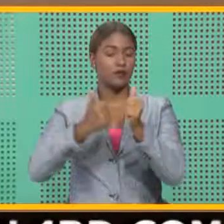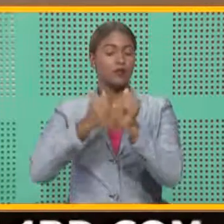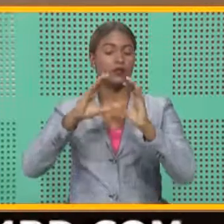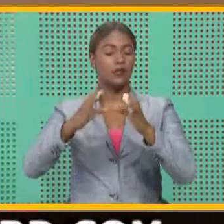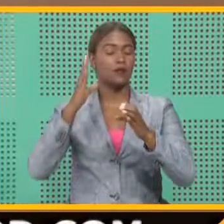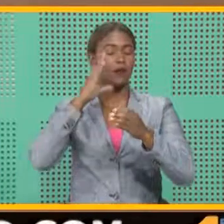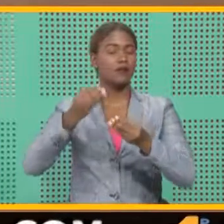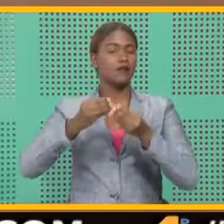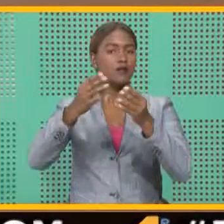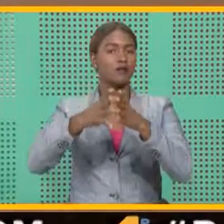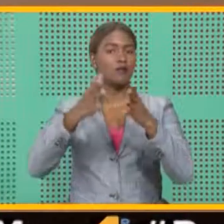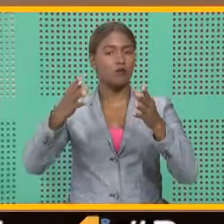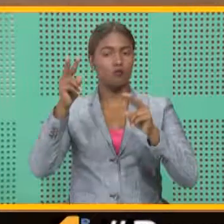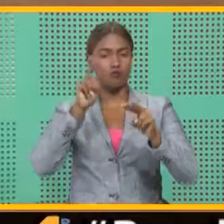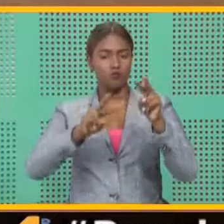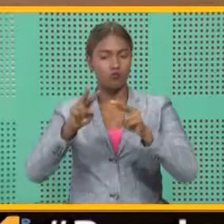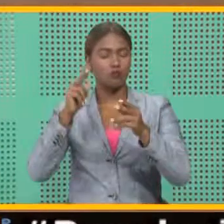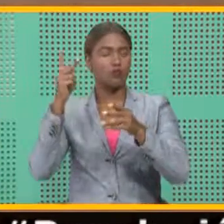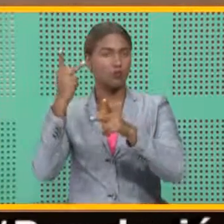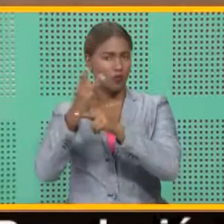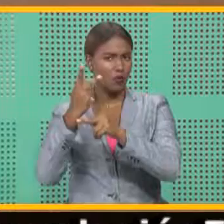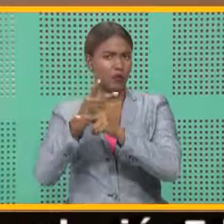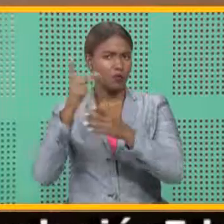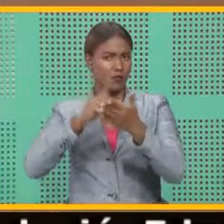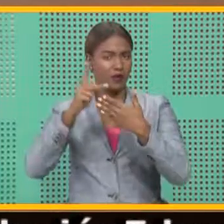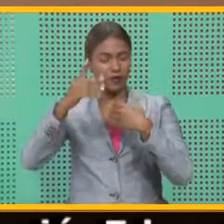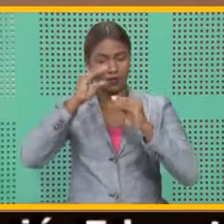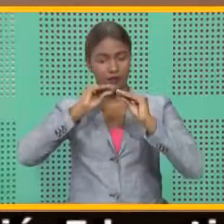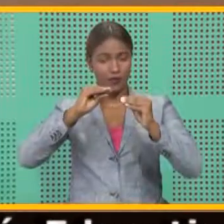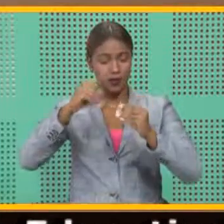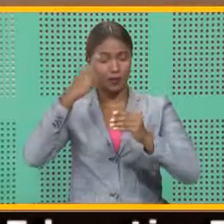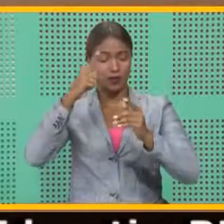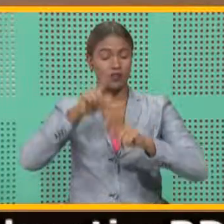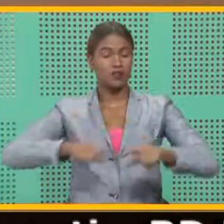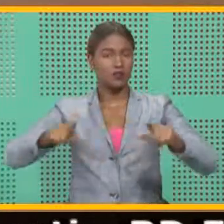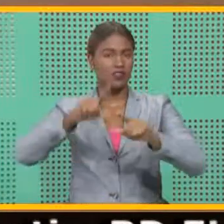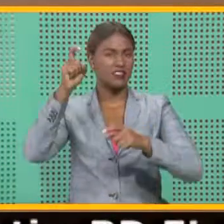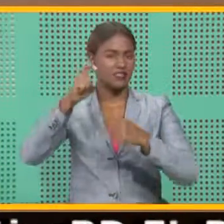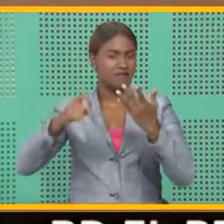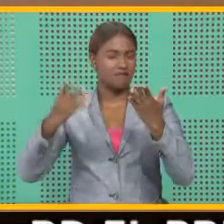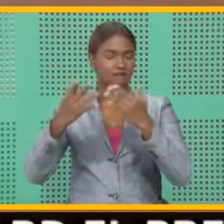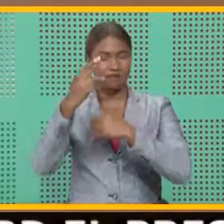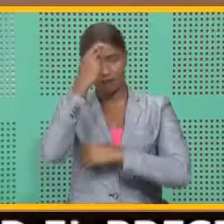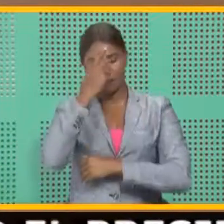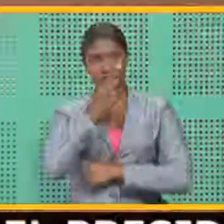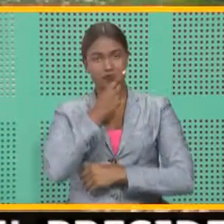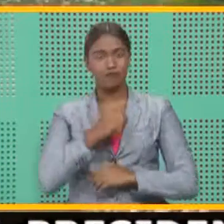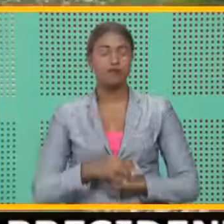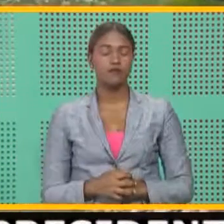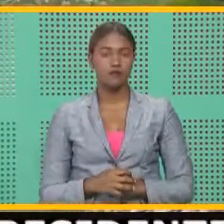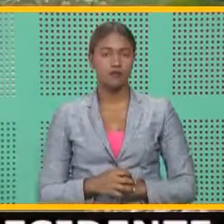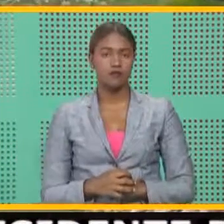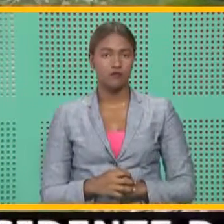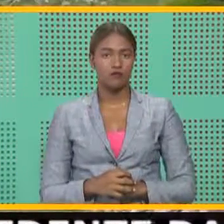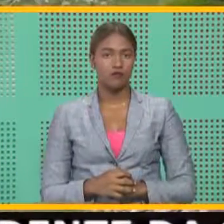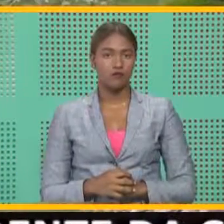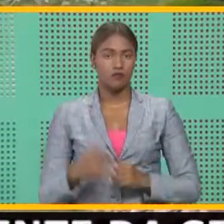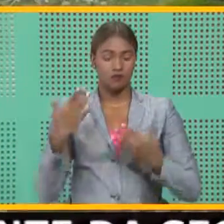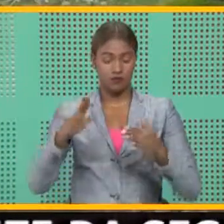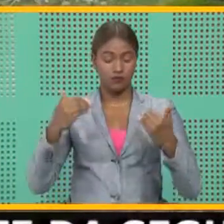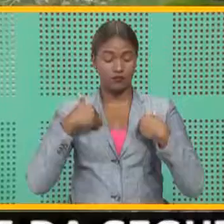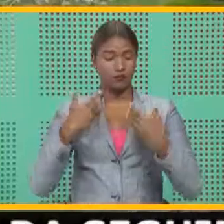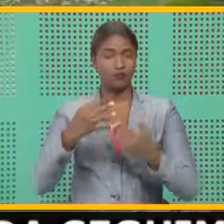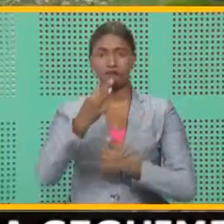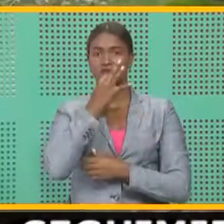cuales se ofrecerá un amplio y novedoso programa de formación para los sectores vulnerables de República Dominicana. Ya tenemos prácticamente